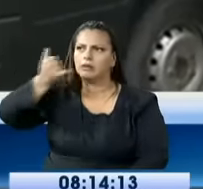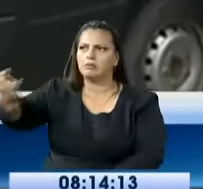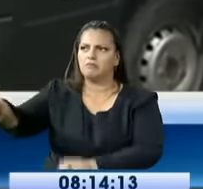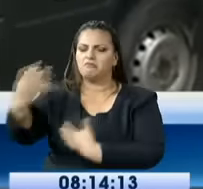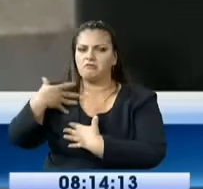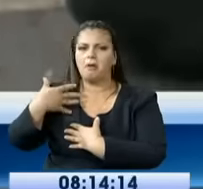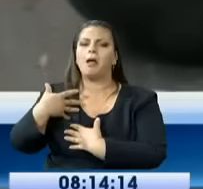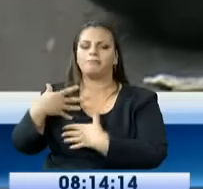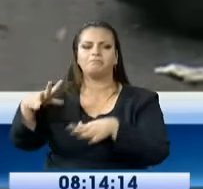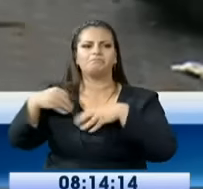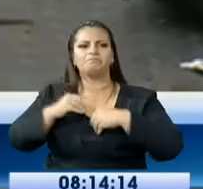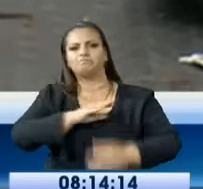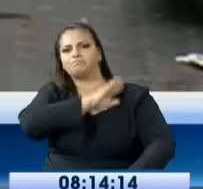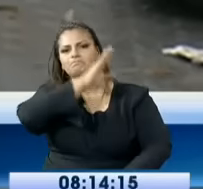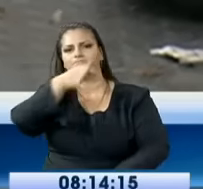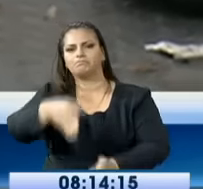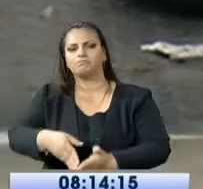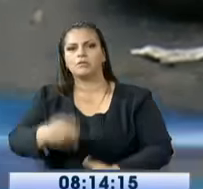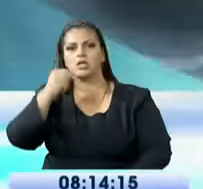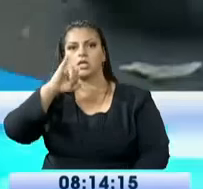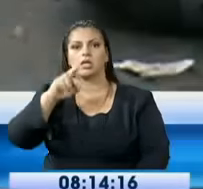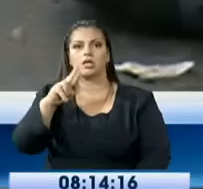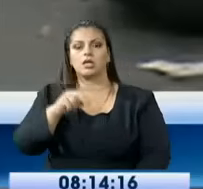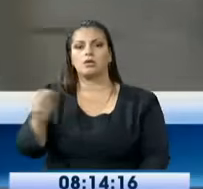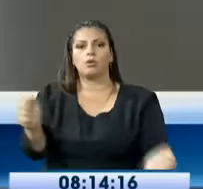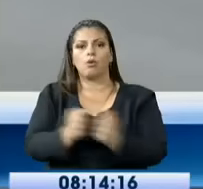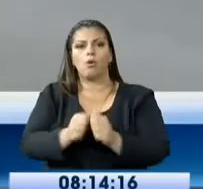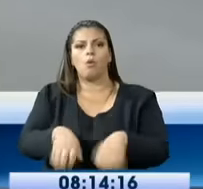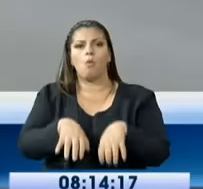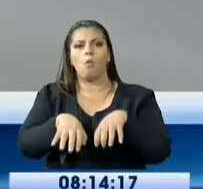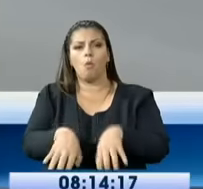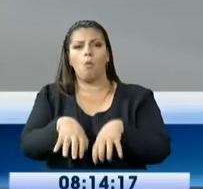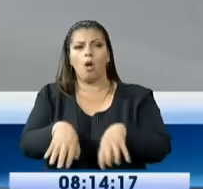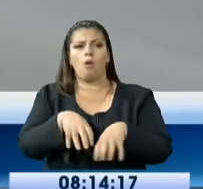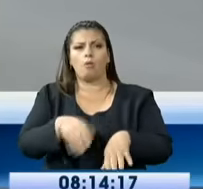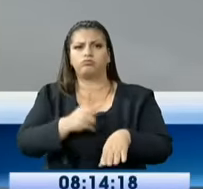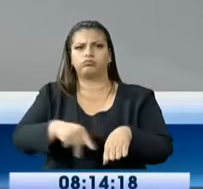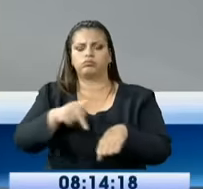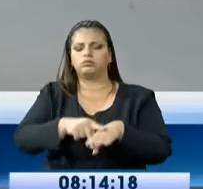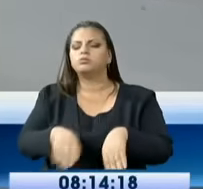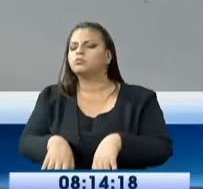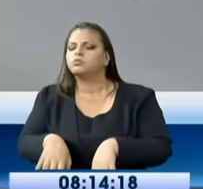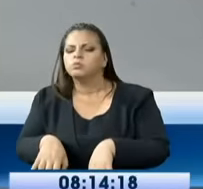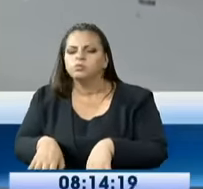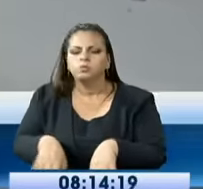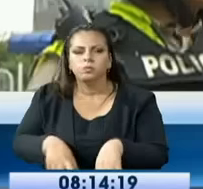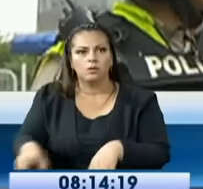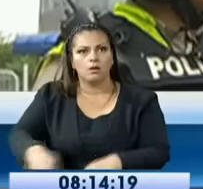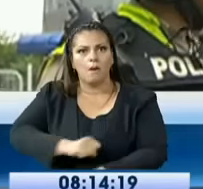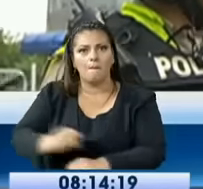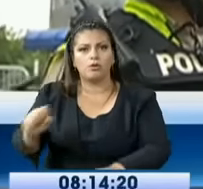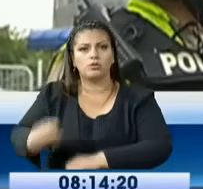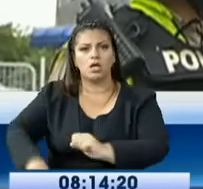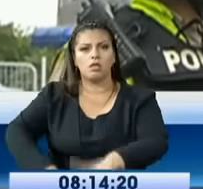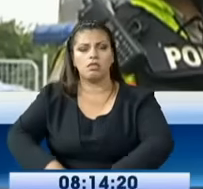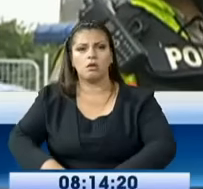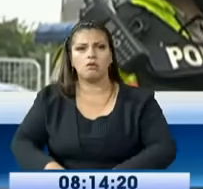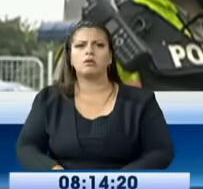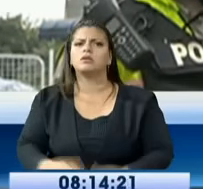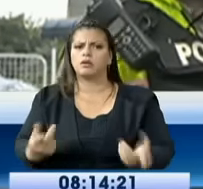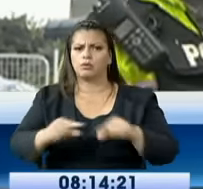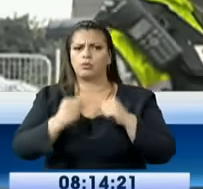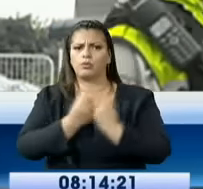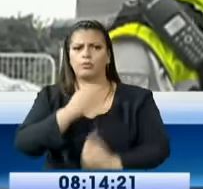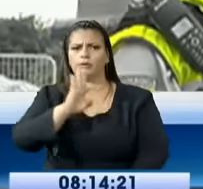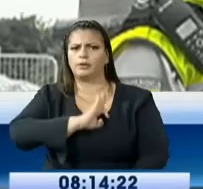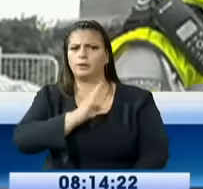el CAN, verificó que aparentemente no dio señal positiva, entonces fueron el personal especializado ya con su equipo técnico, con su equipo de primera